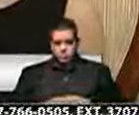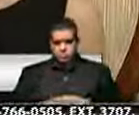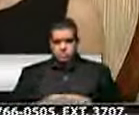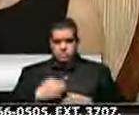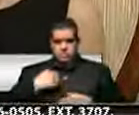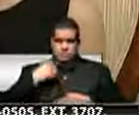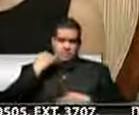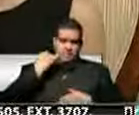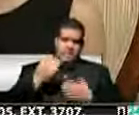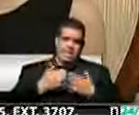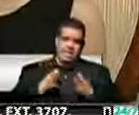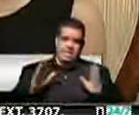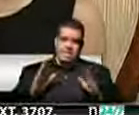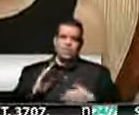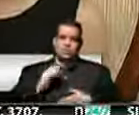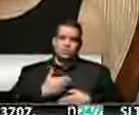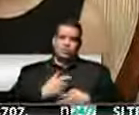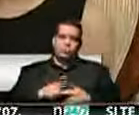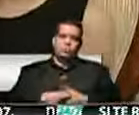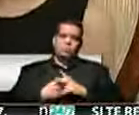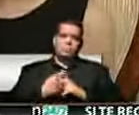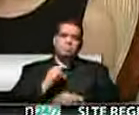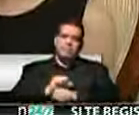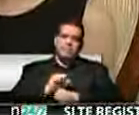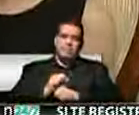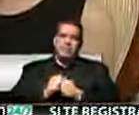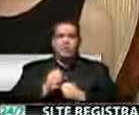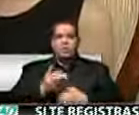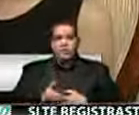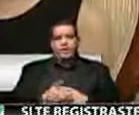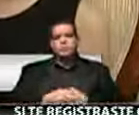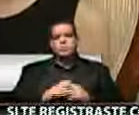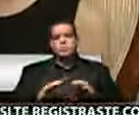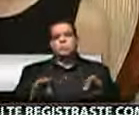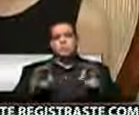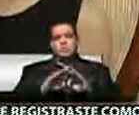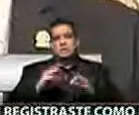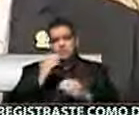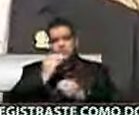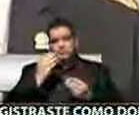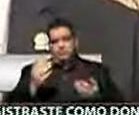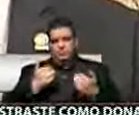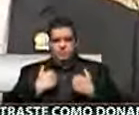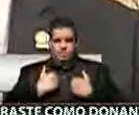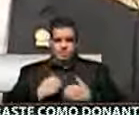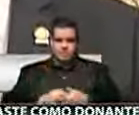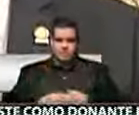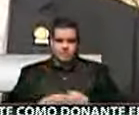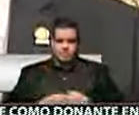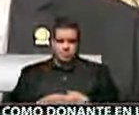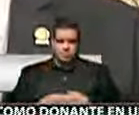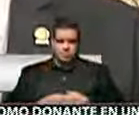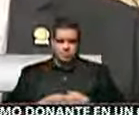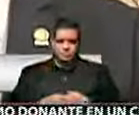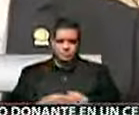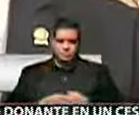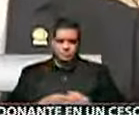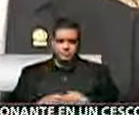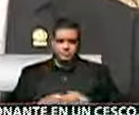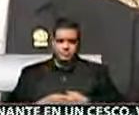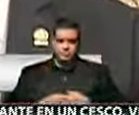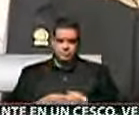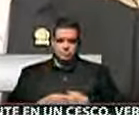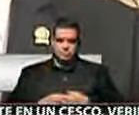general nosotros podemos comenzar a trabajar con eso Lo importante es que la información nos llegue esa fuerza de participación